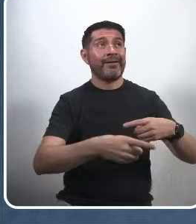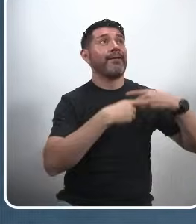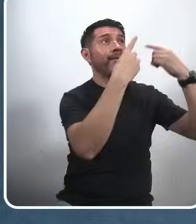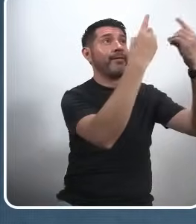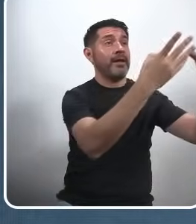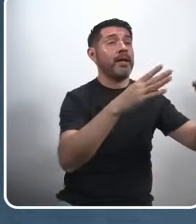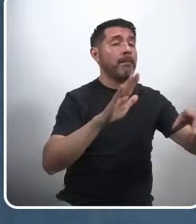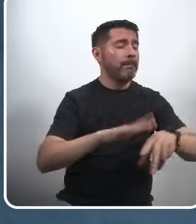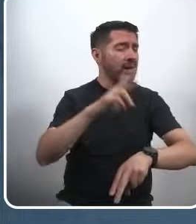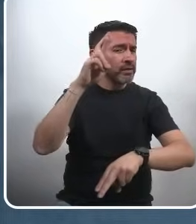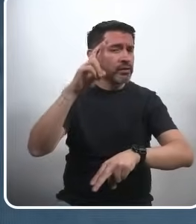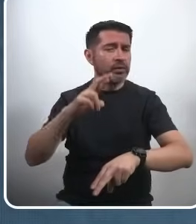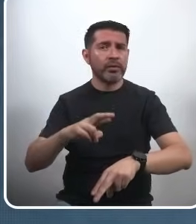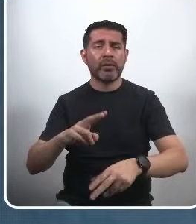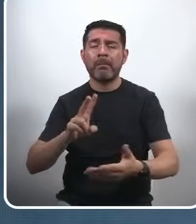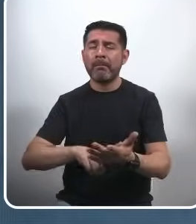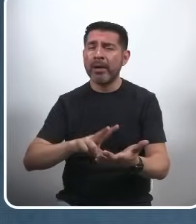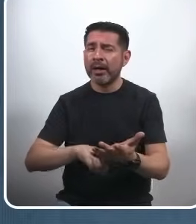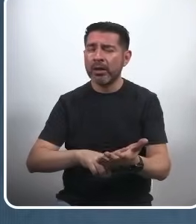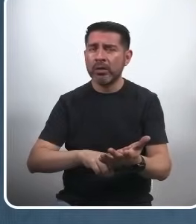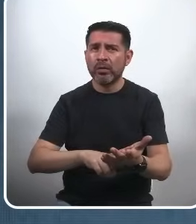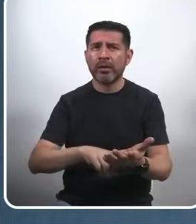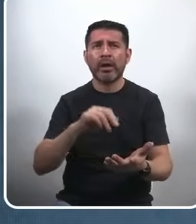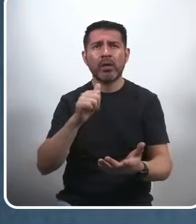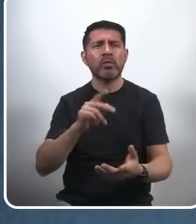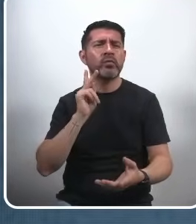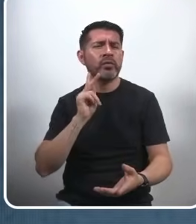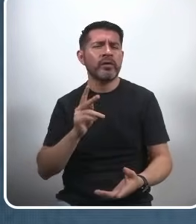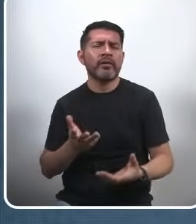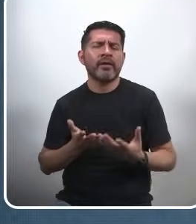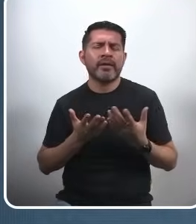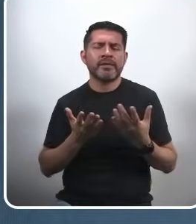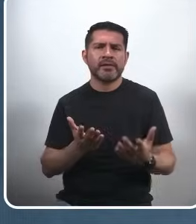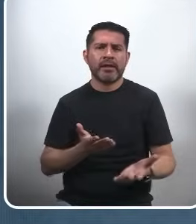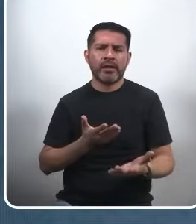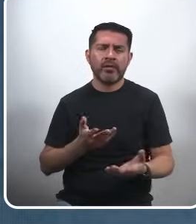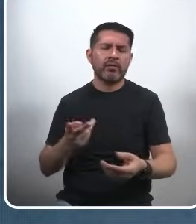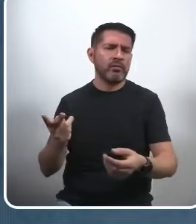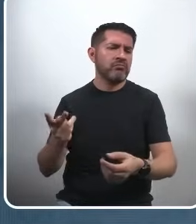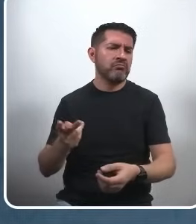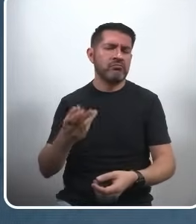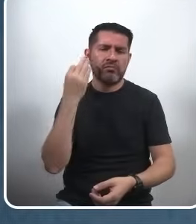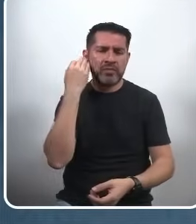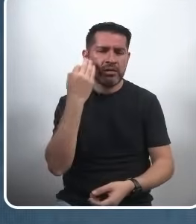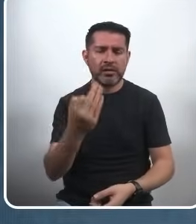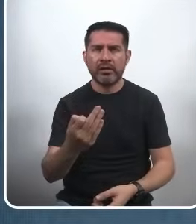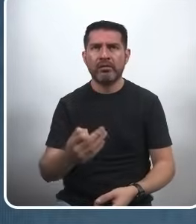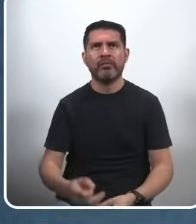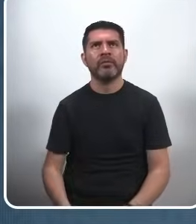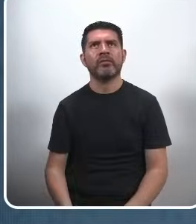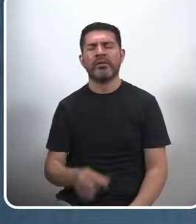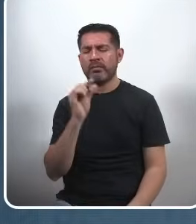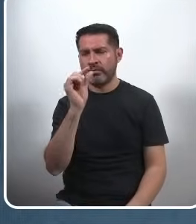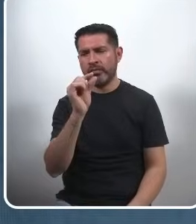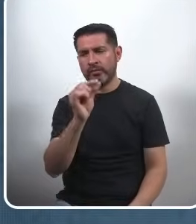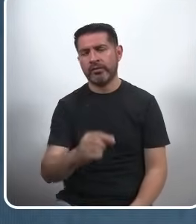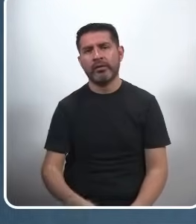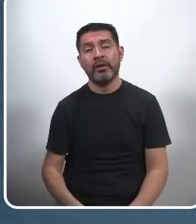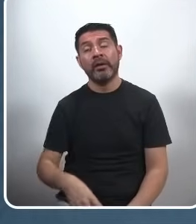mayor valor a un deseo pasajero que a la voluntad y promesas de